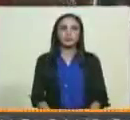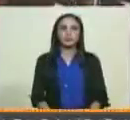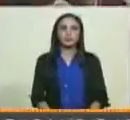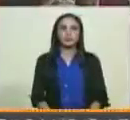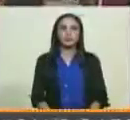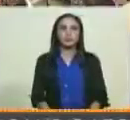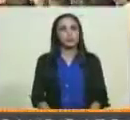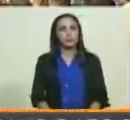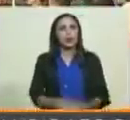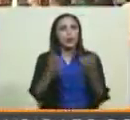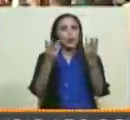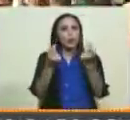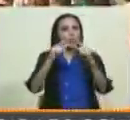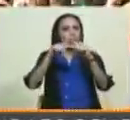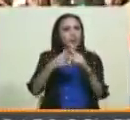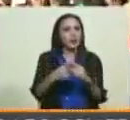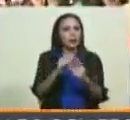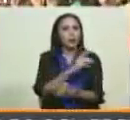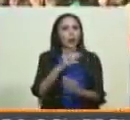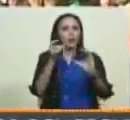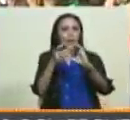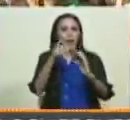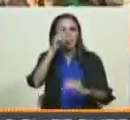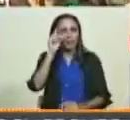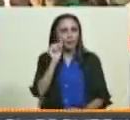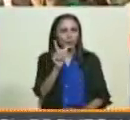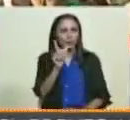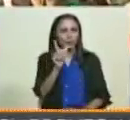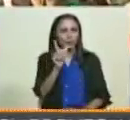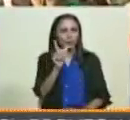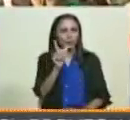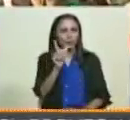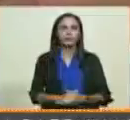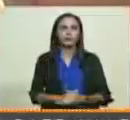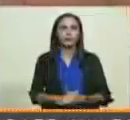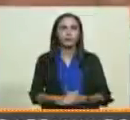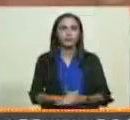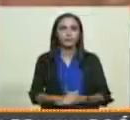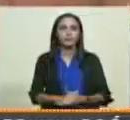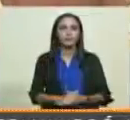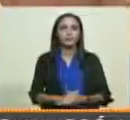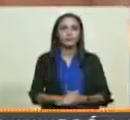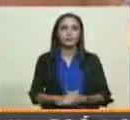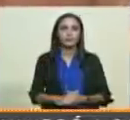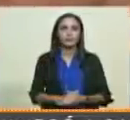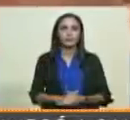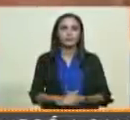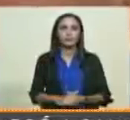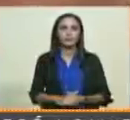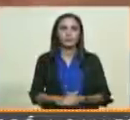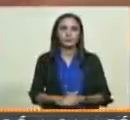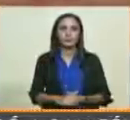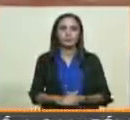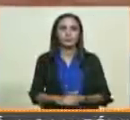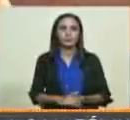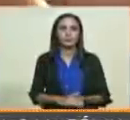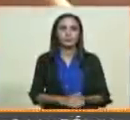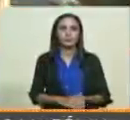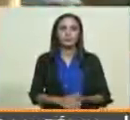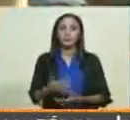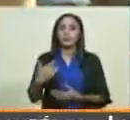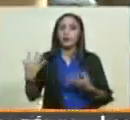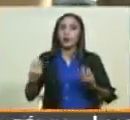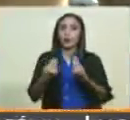¿Cuántos carnetizados del PSUV hay en el Zulia, gobernador? Gobernador, por favor, acompáñeme aquí. Y el